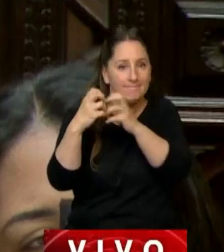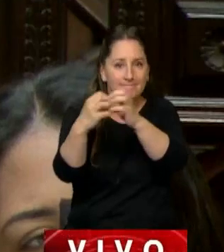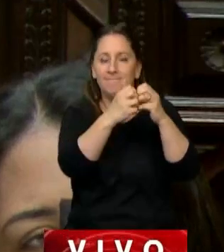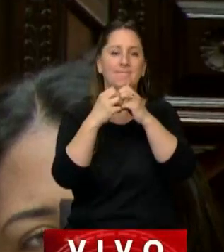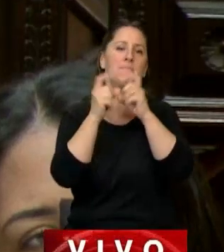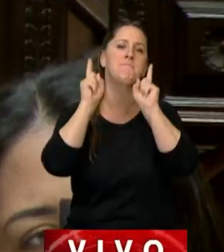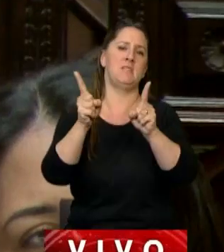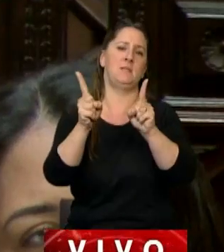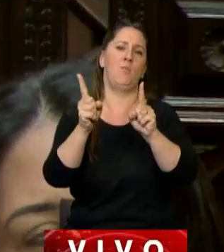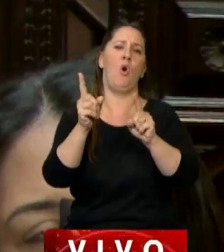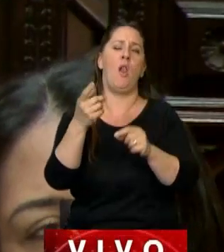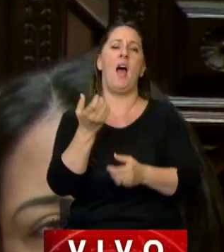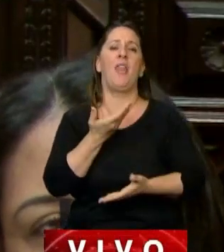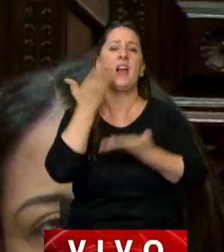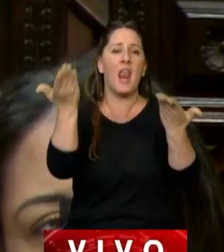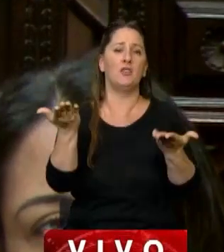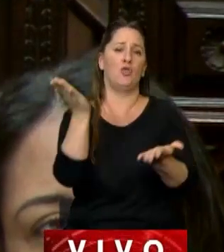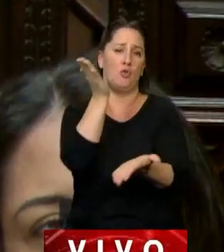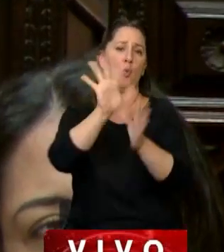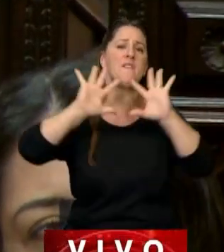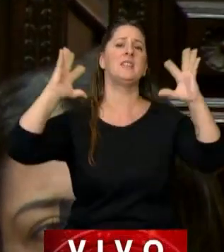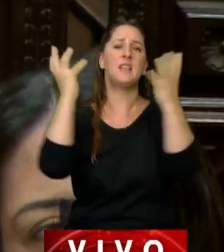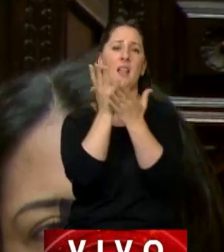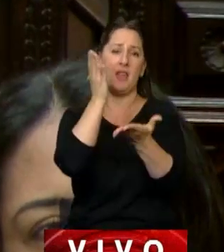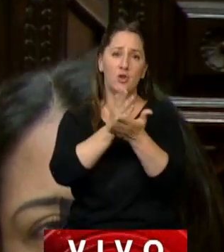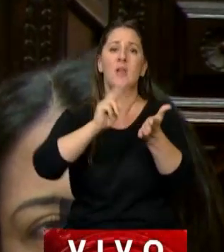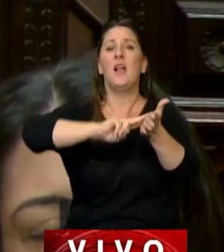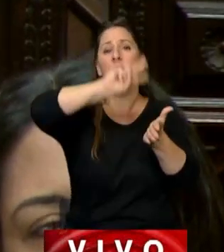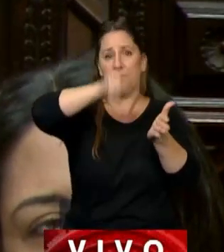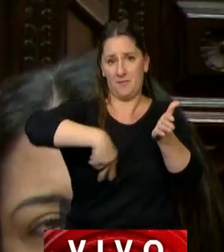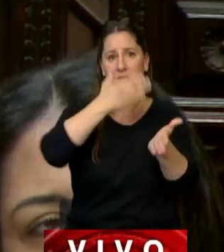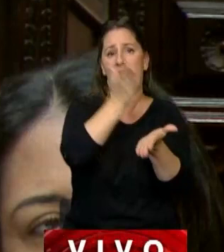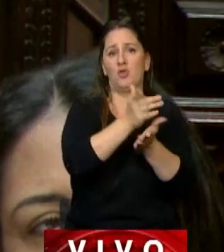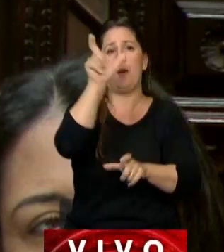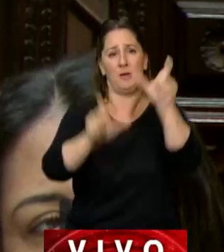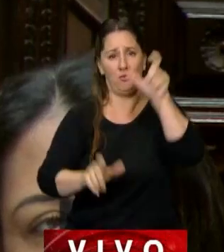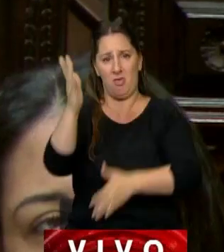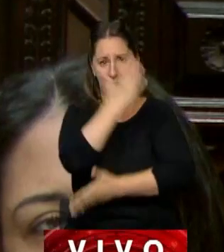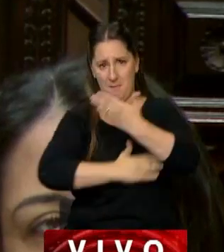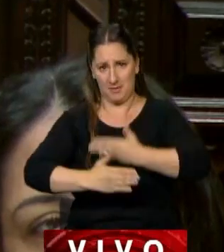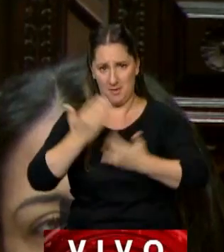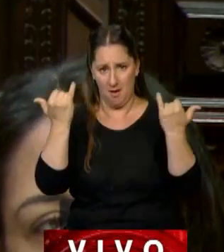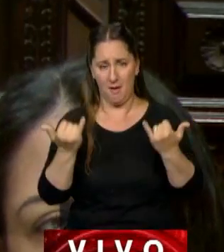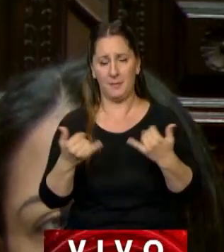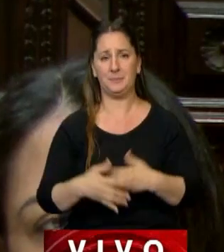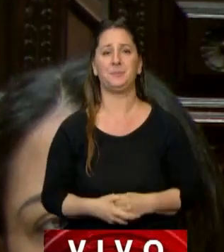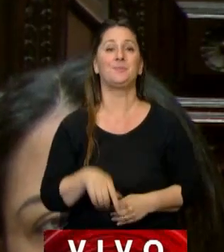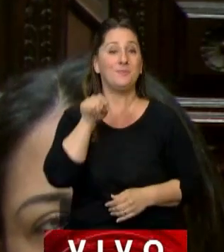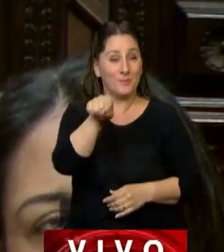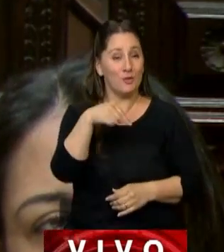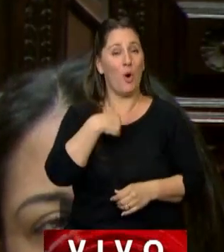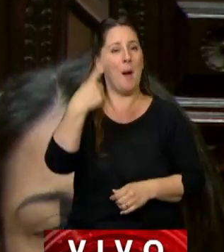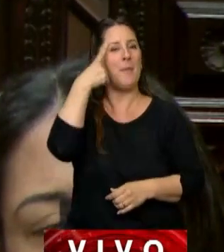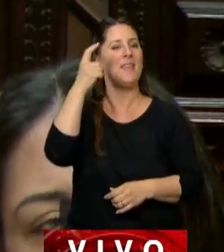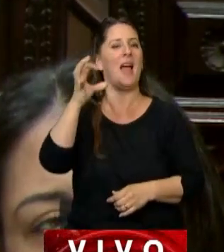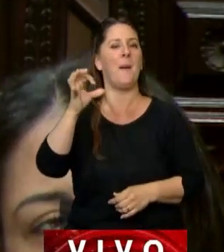nos recomienda la Declaración Universal de Derechos Humanos y la Convención sobre los Derechos de las Personas con Discapacidad. Esto lo aprendí